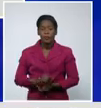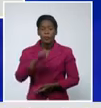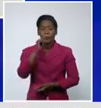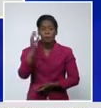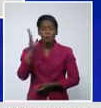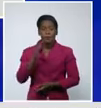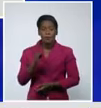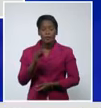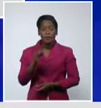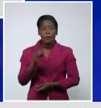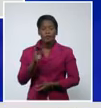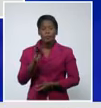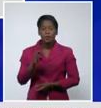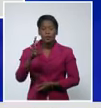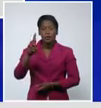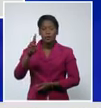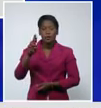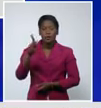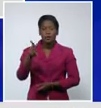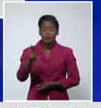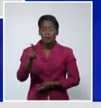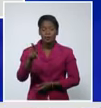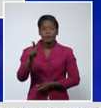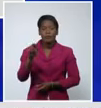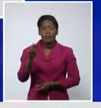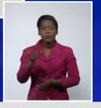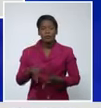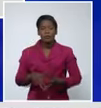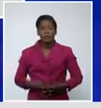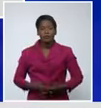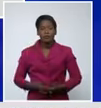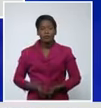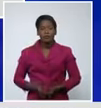Italia, Rusia, Polonia y México son